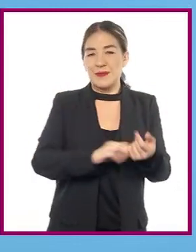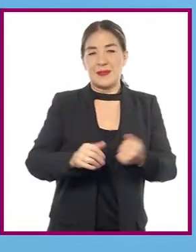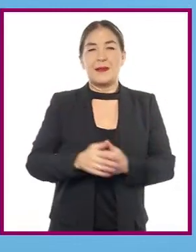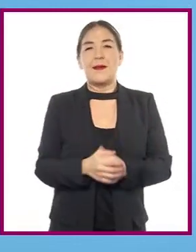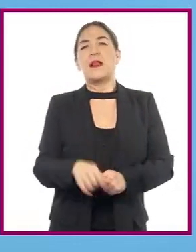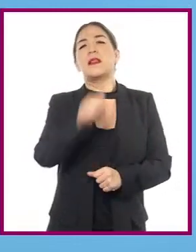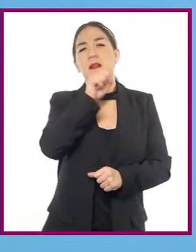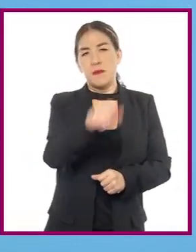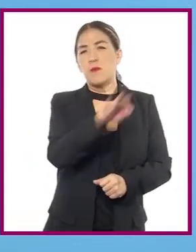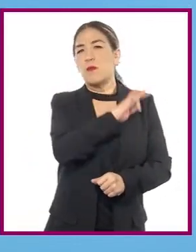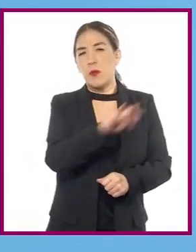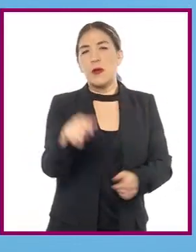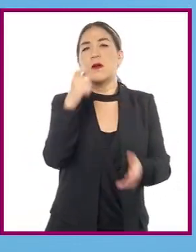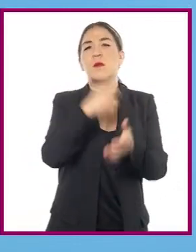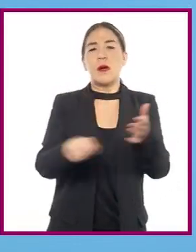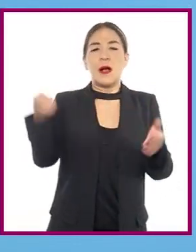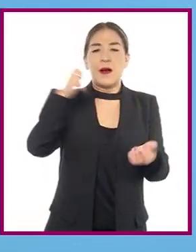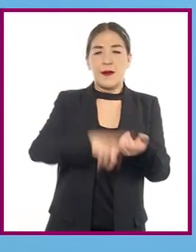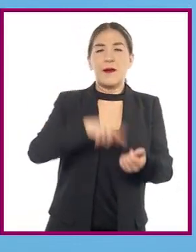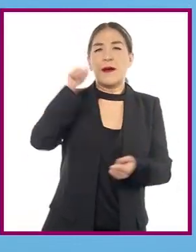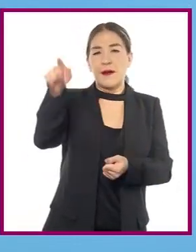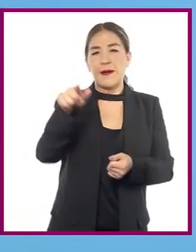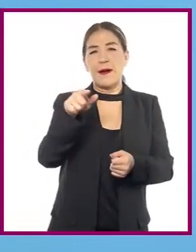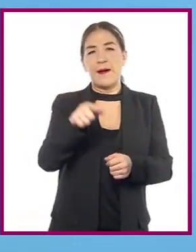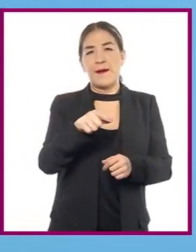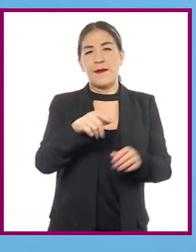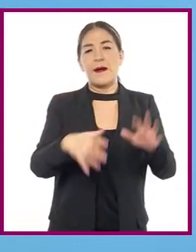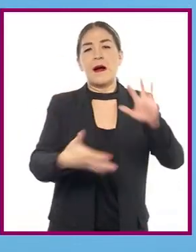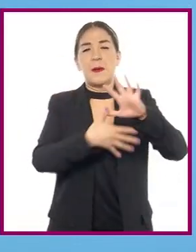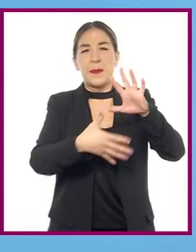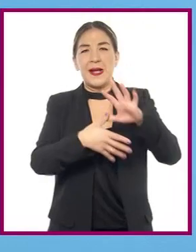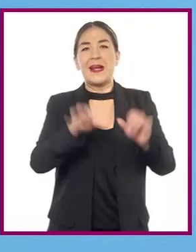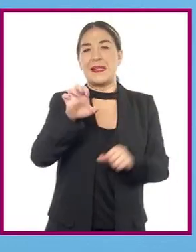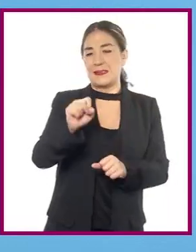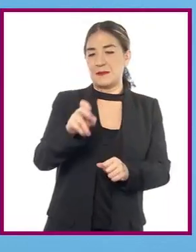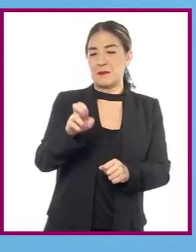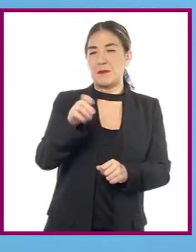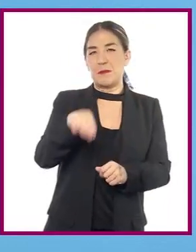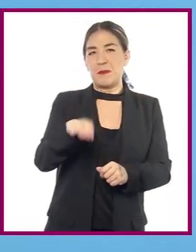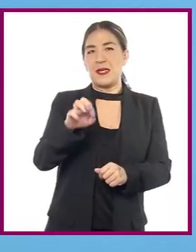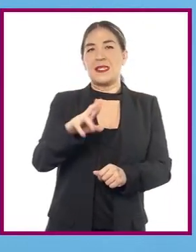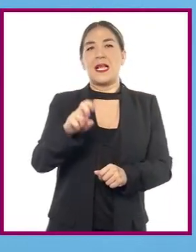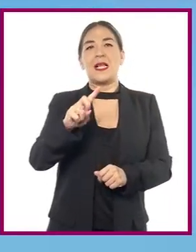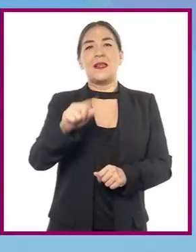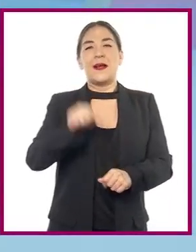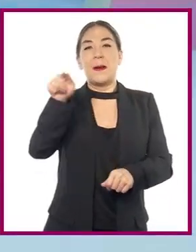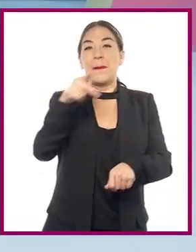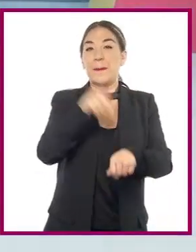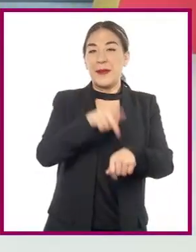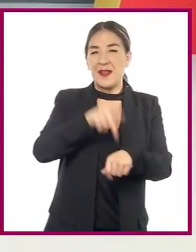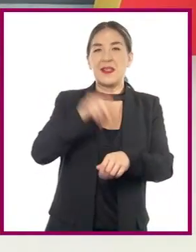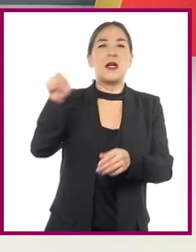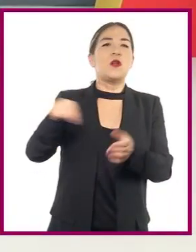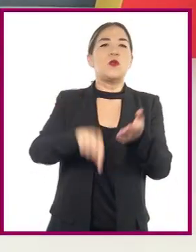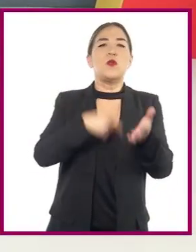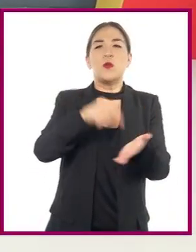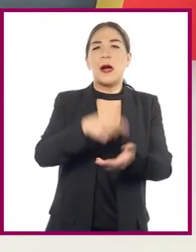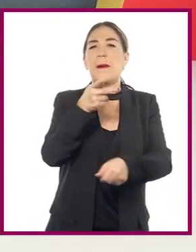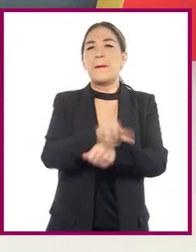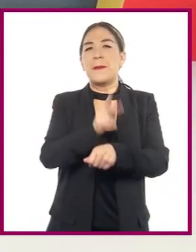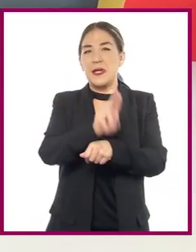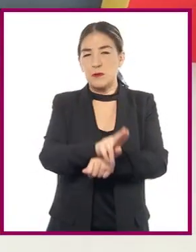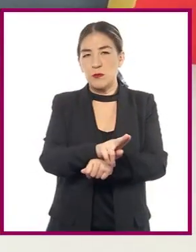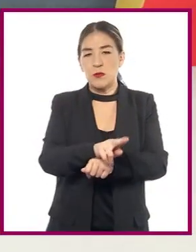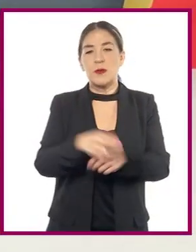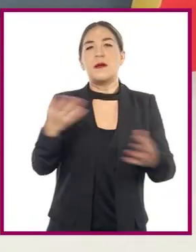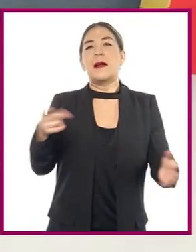comprar también en América las esmeraldas que se producen en el Reino de Santa Fe, en el Perú, pues son